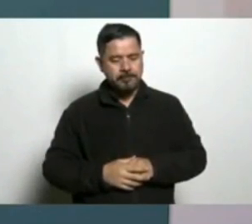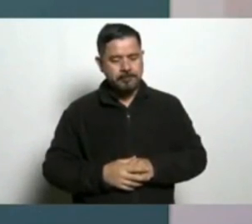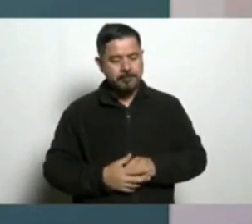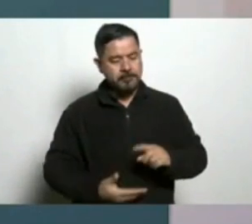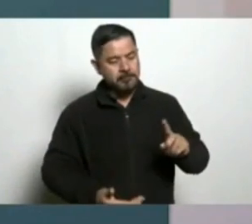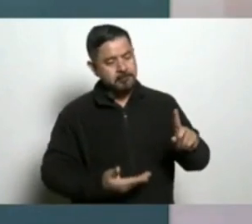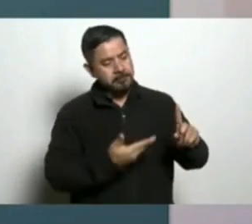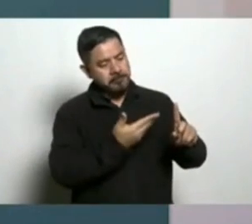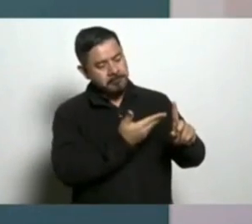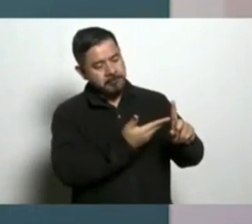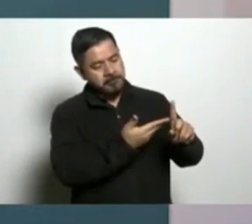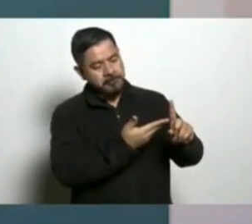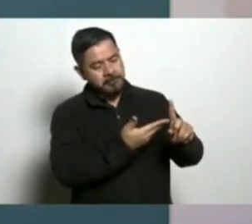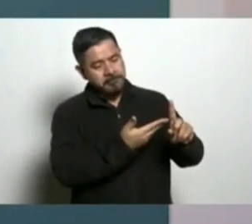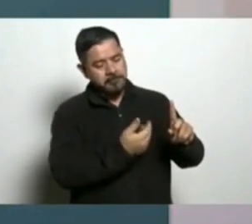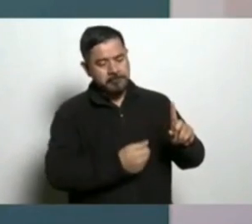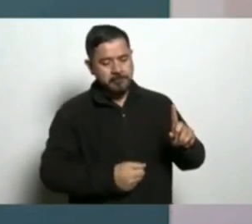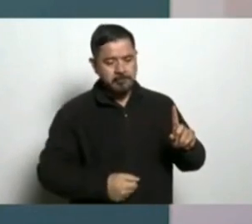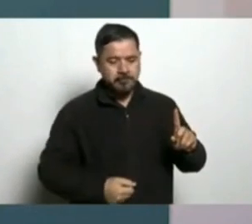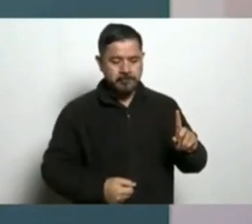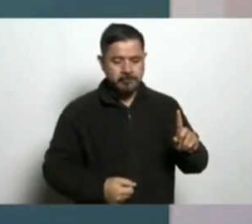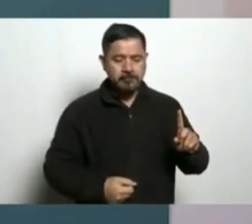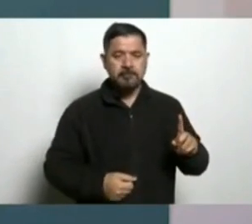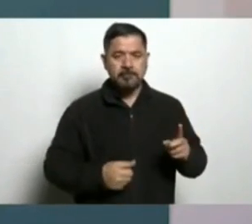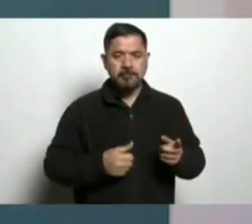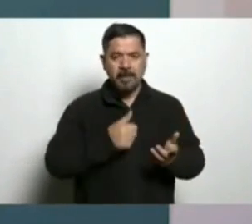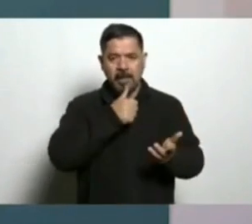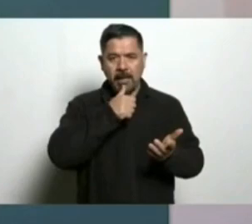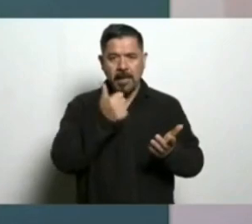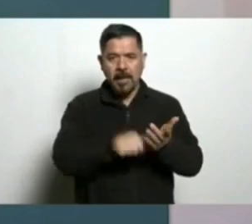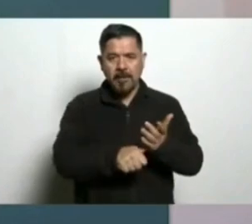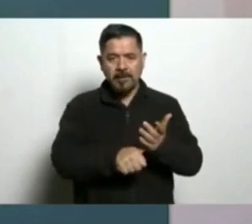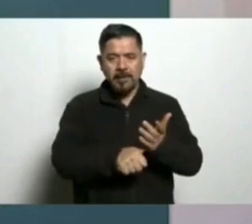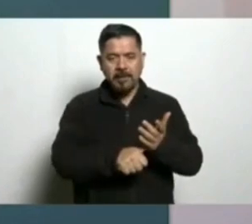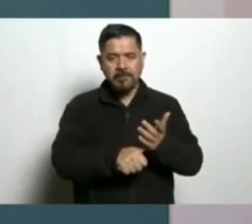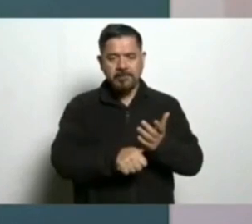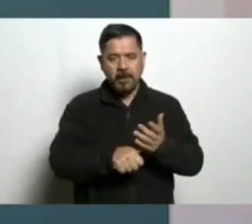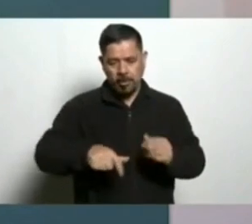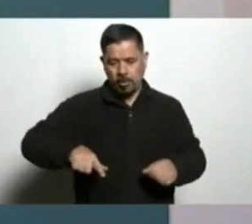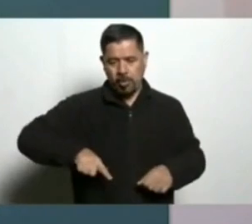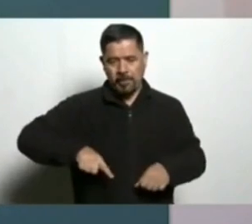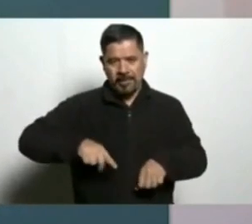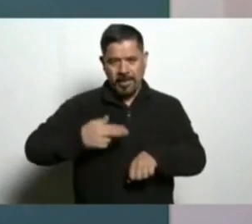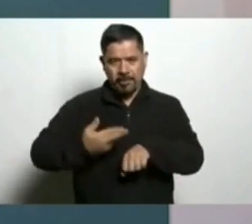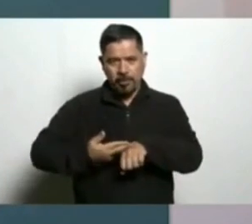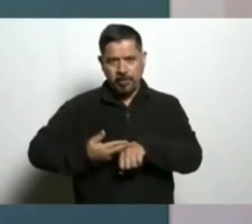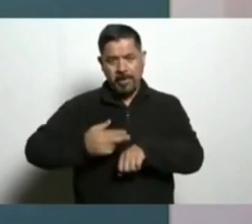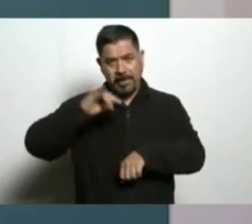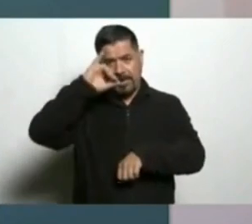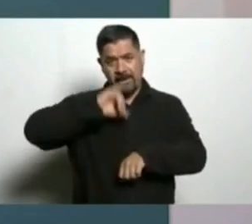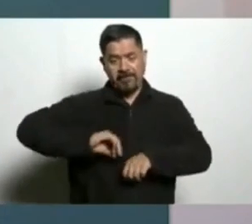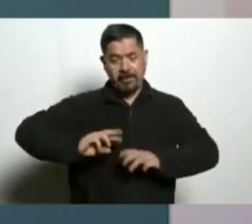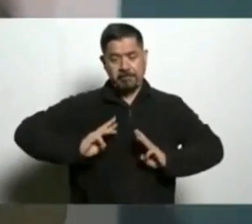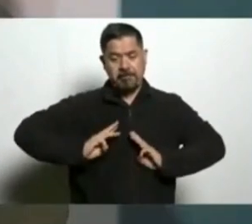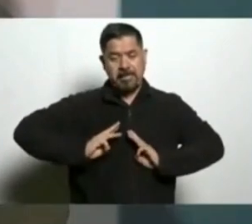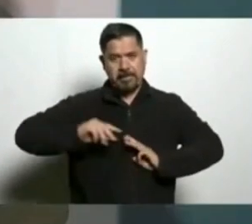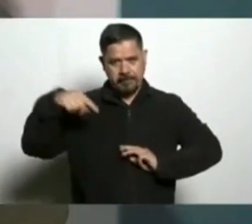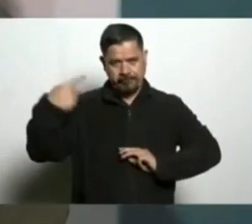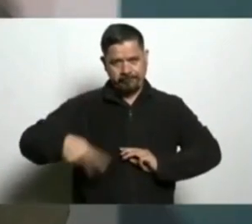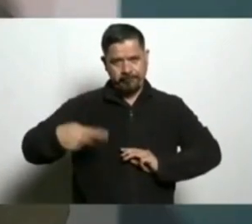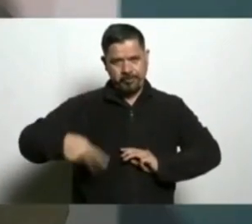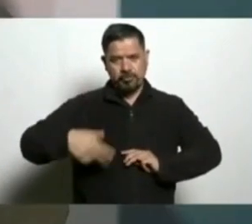le mandan un telegrama el gobernador y el jefe militar de Sonora